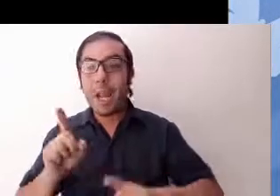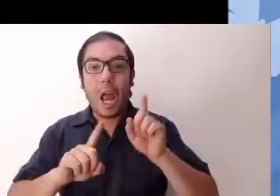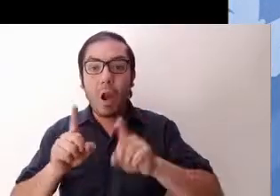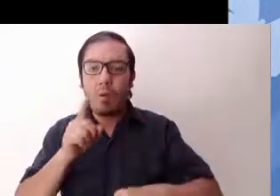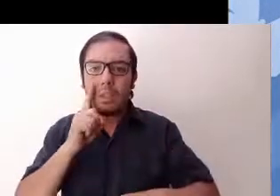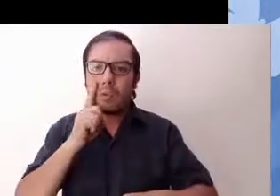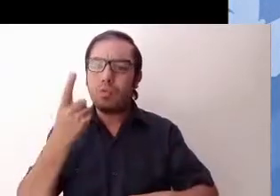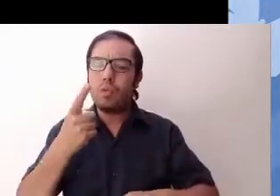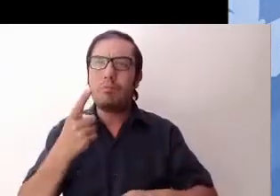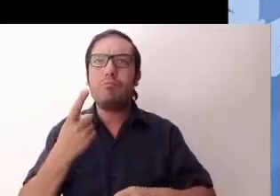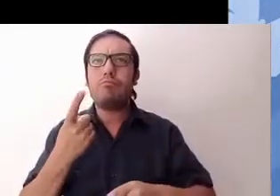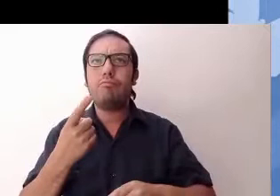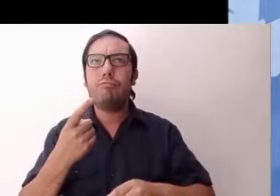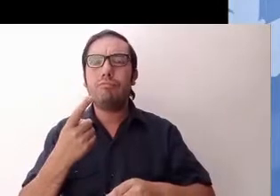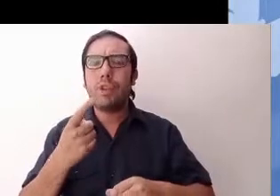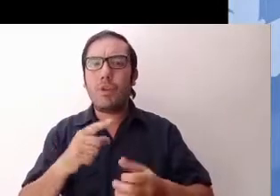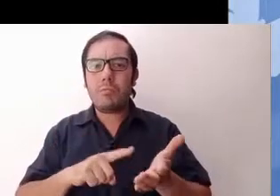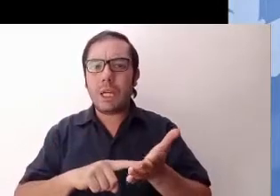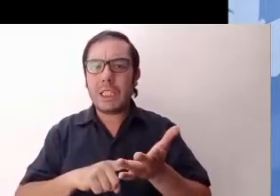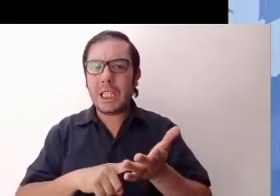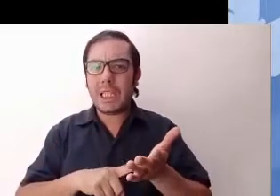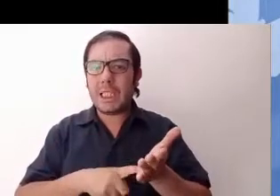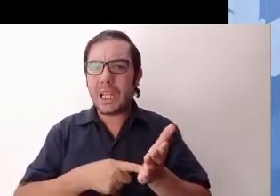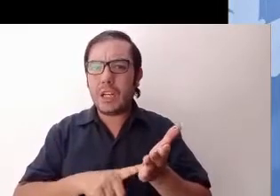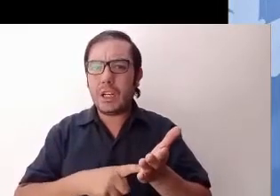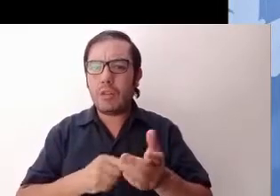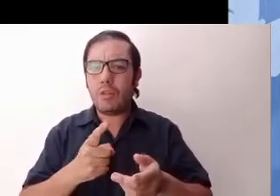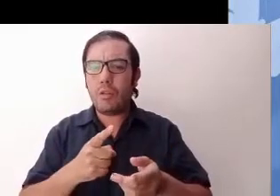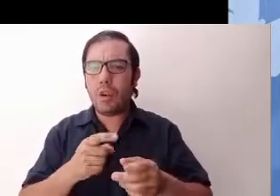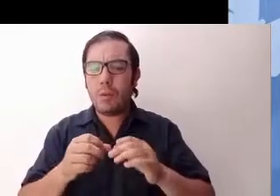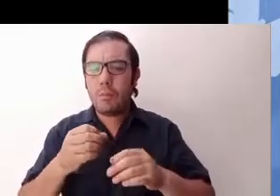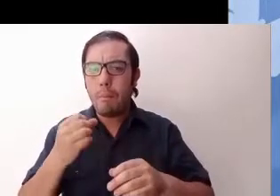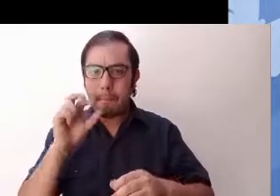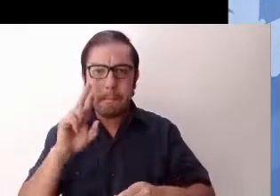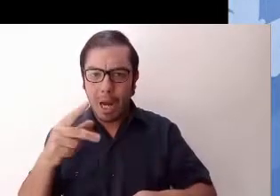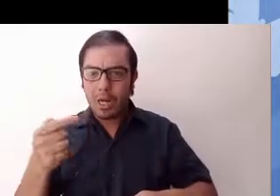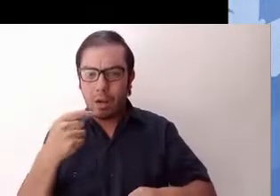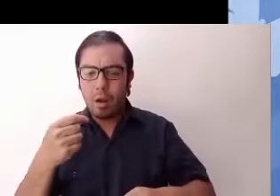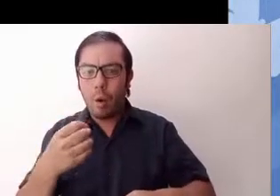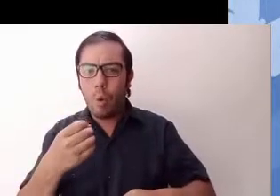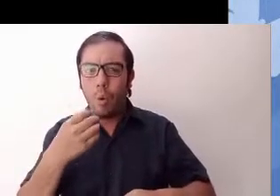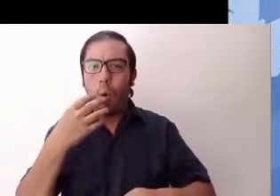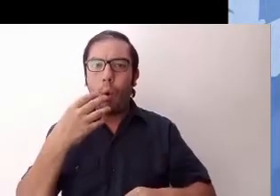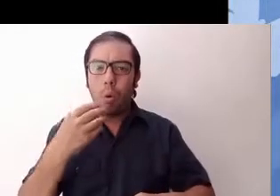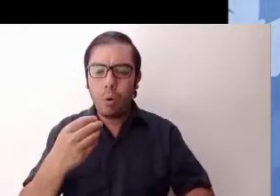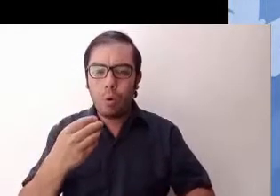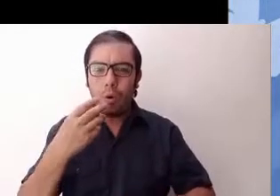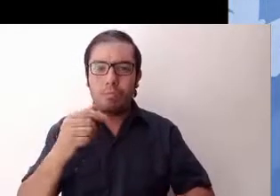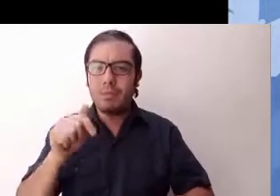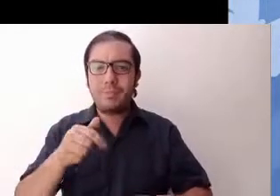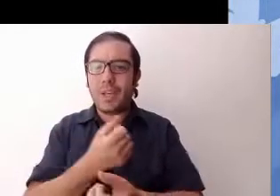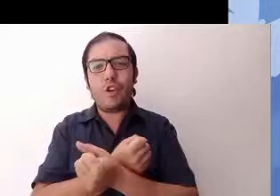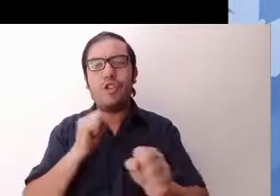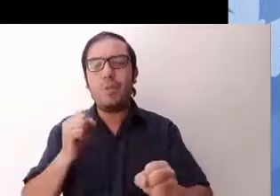hacer el boca a boca. Uno, por un tema de infecciones, ¿no es cierto? Y dos, por ahora lo que es el COVID.